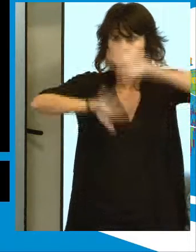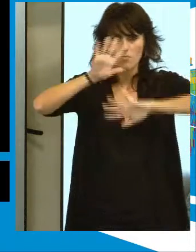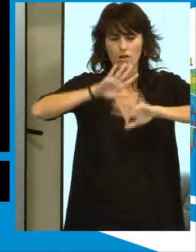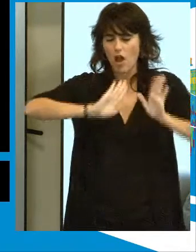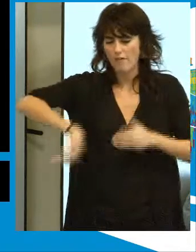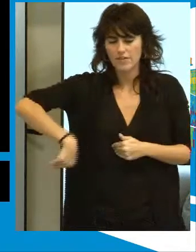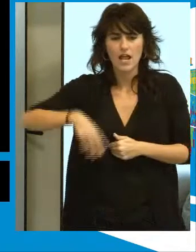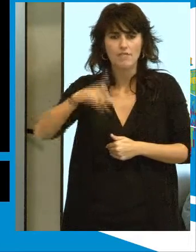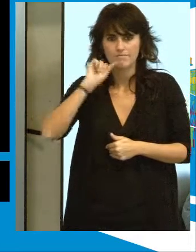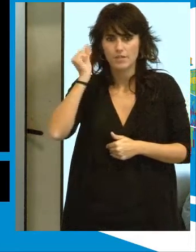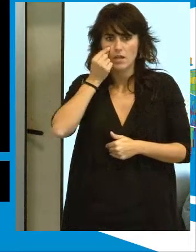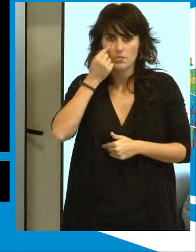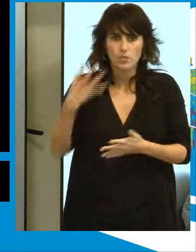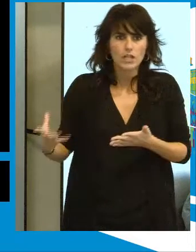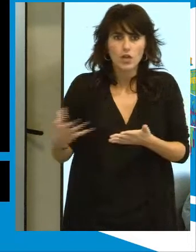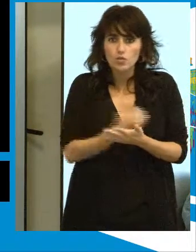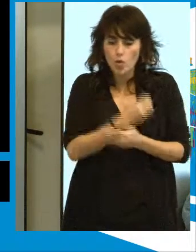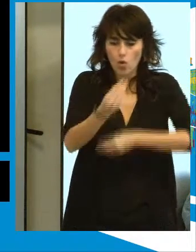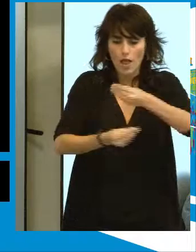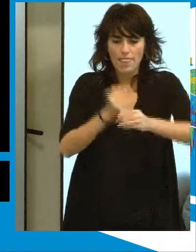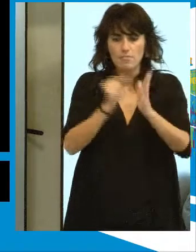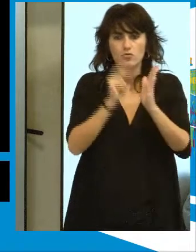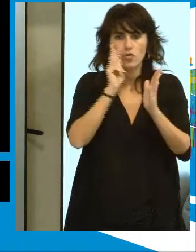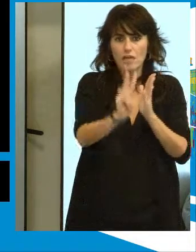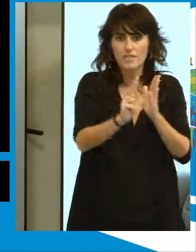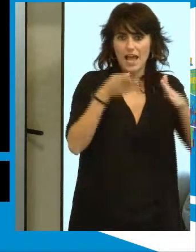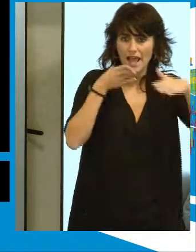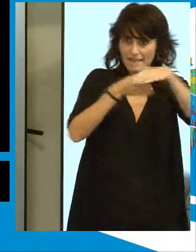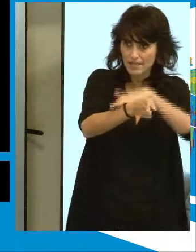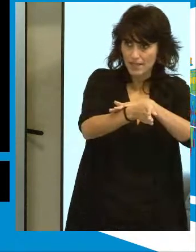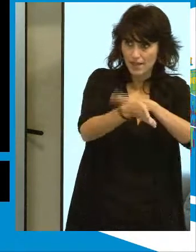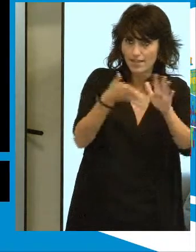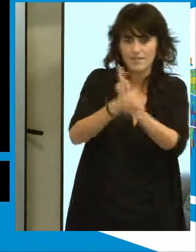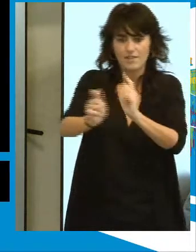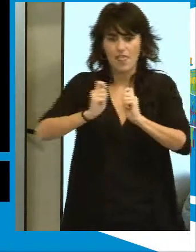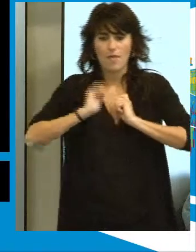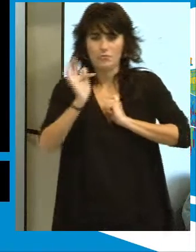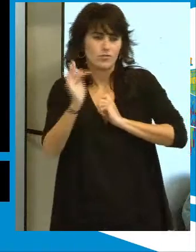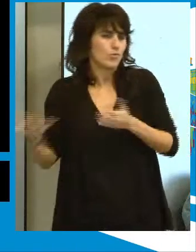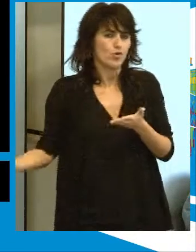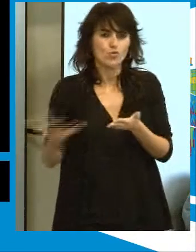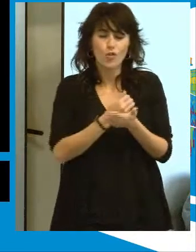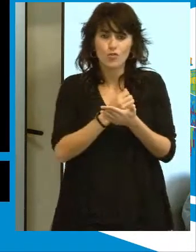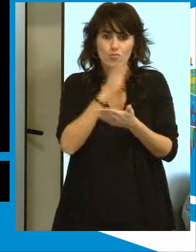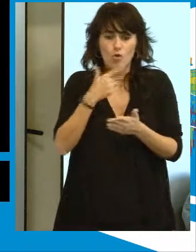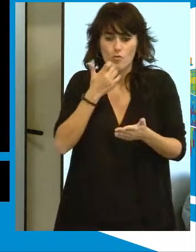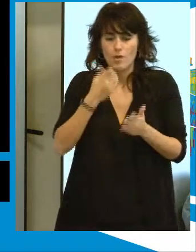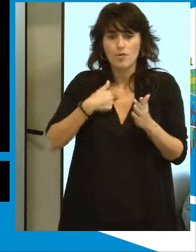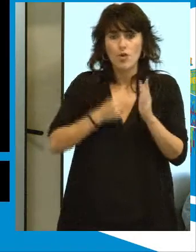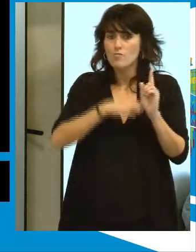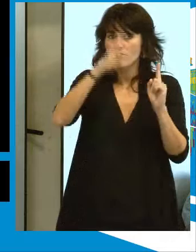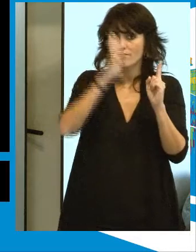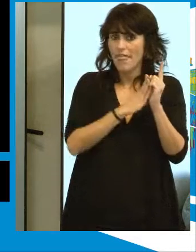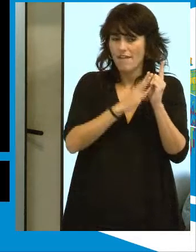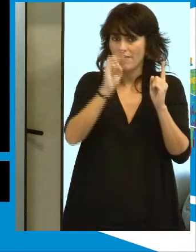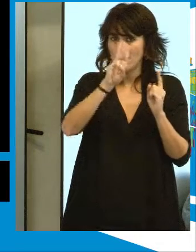nos hemos dado cuenta, que todo lo que se hace desde el punto de vista de la accesibilidad, luego nos beneficia a todos. ¿Por qué? Porque yo un PDF, pues prefiero